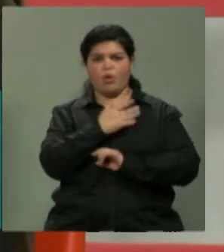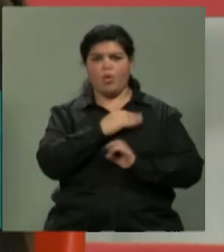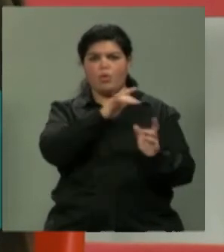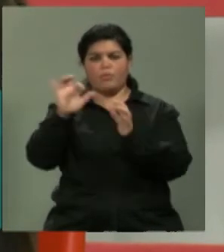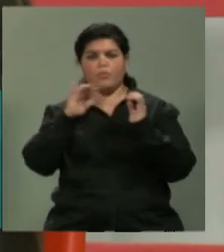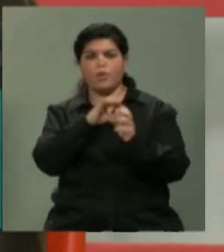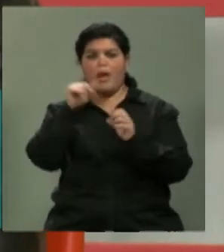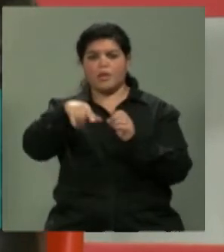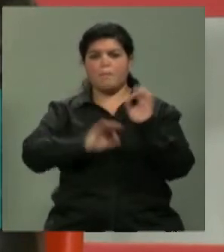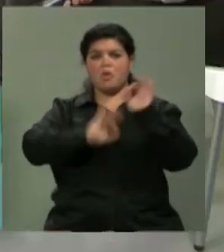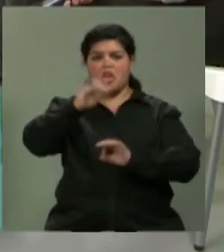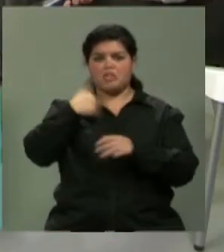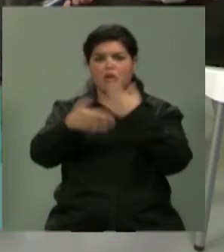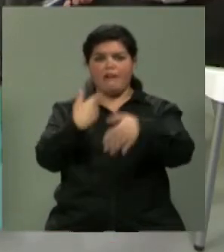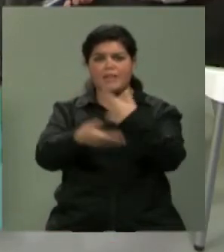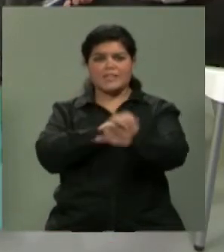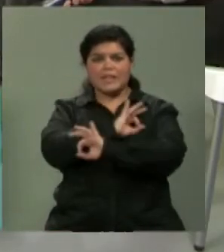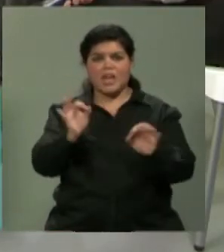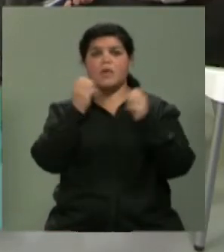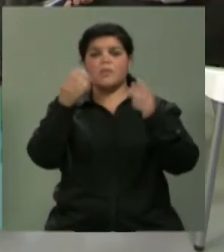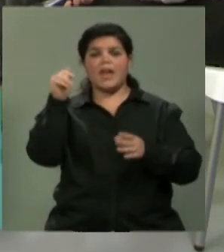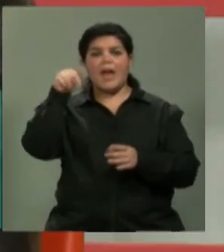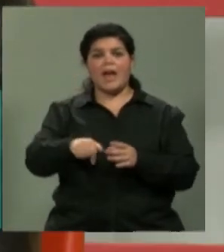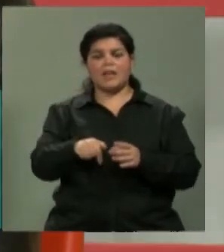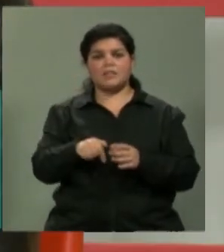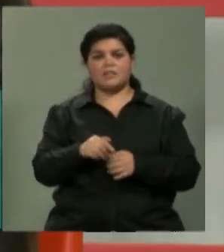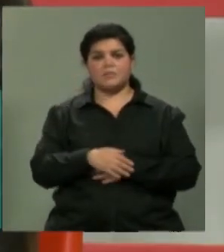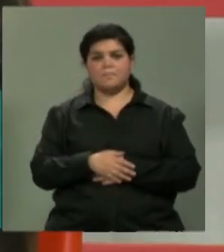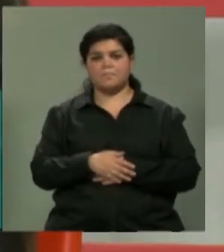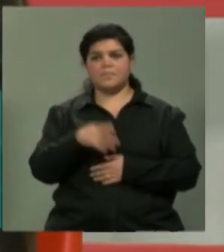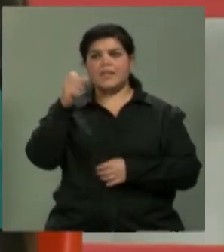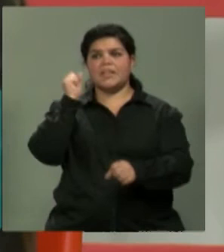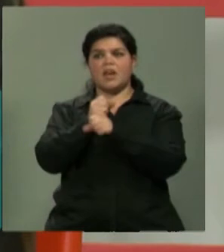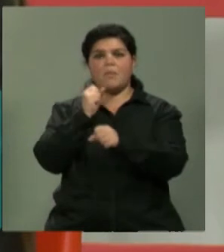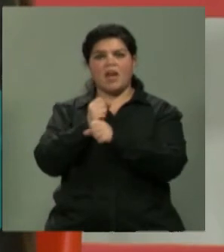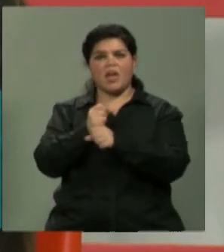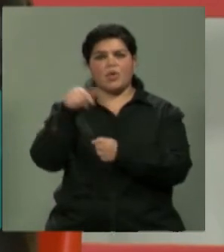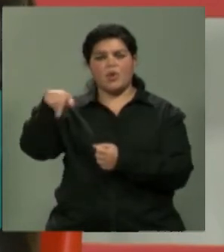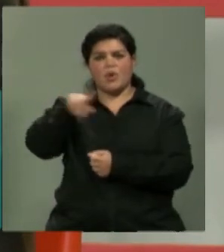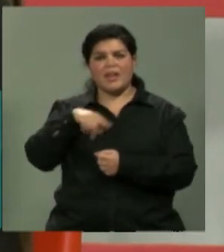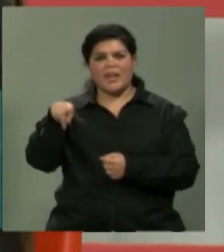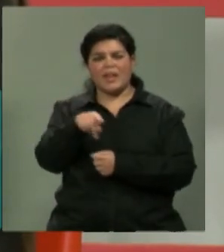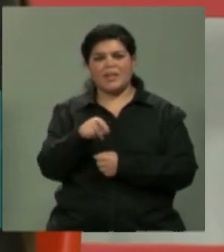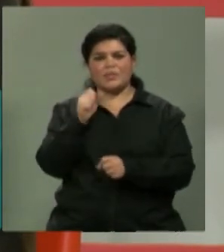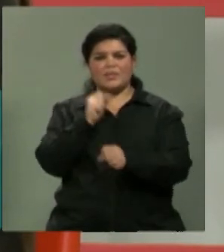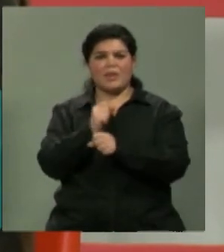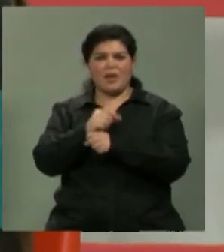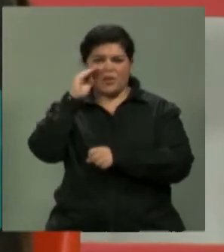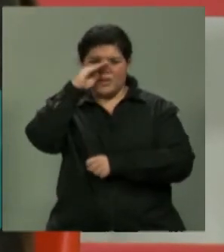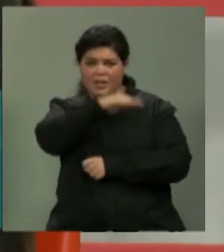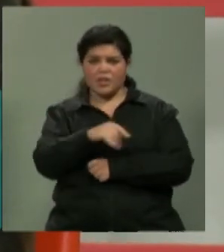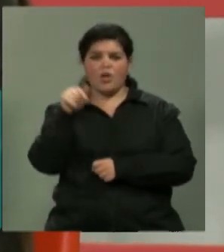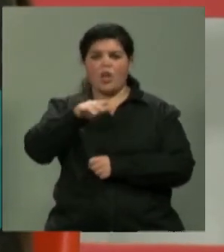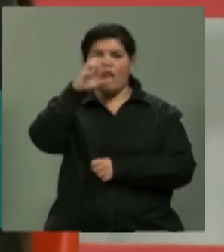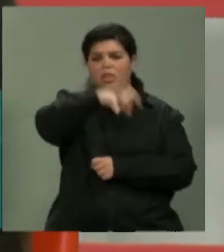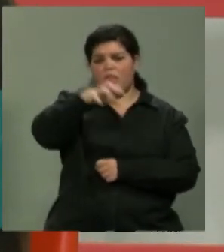prosperar porque profundizaba la precarización de estos trabajadores. Y esos trabajadores y especialistas que trabajan en el ESCOS,